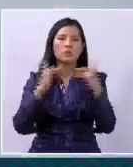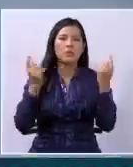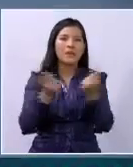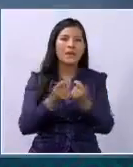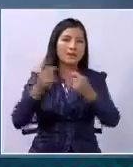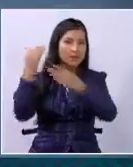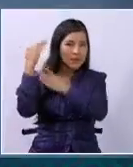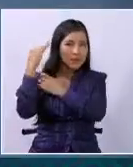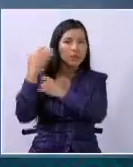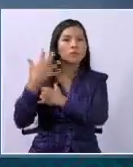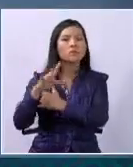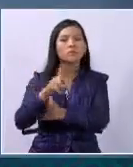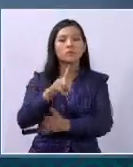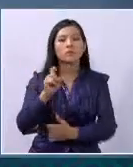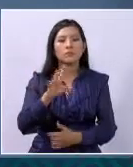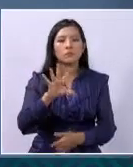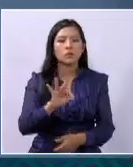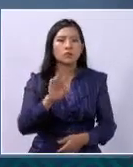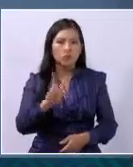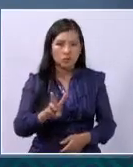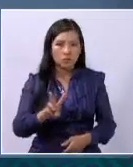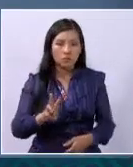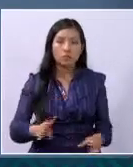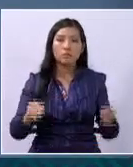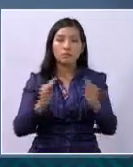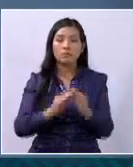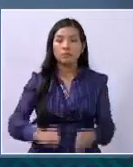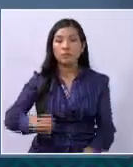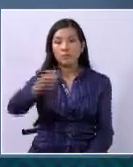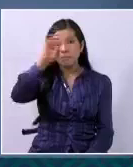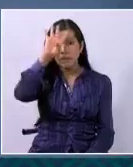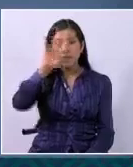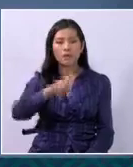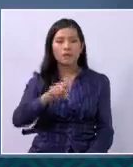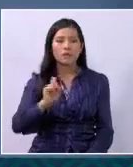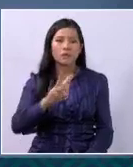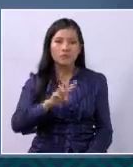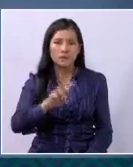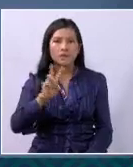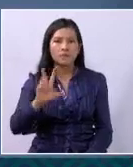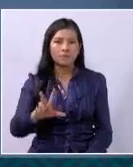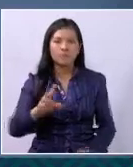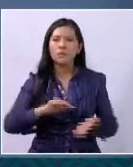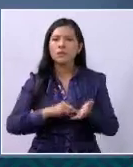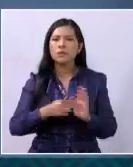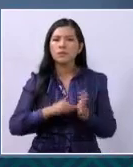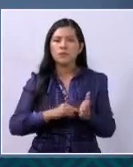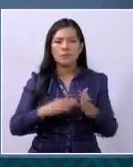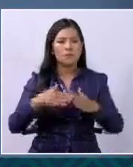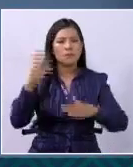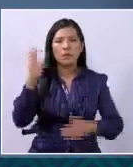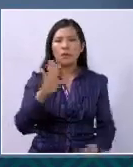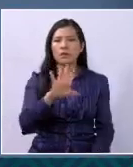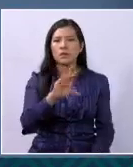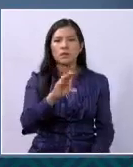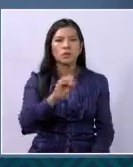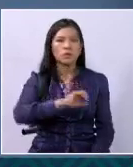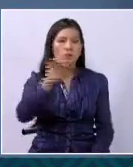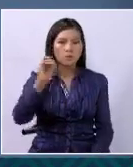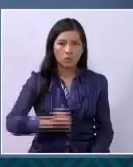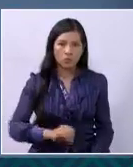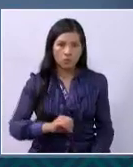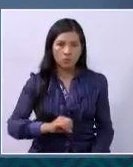son 192, en el Beni 123, lo que significa más del